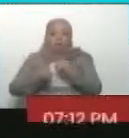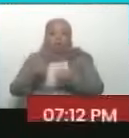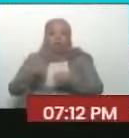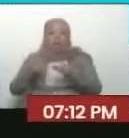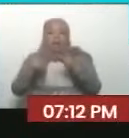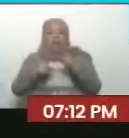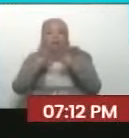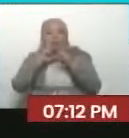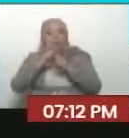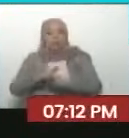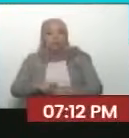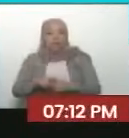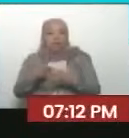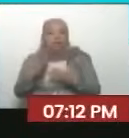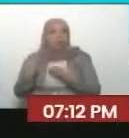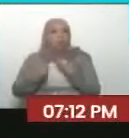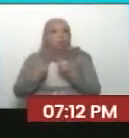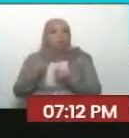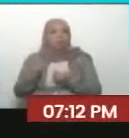resultados que se logran,